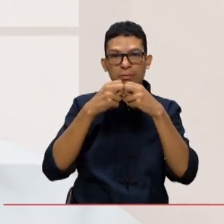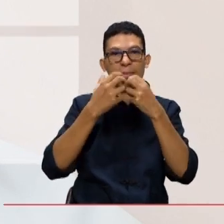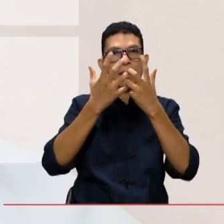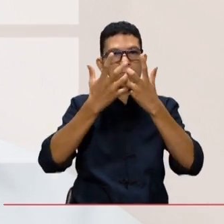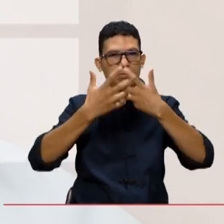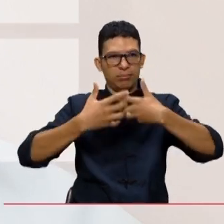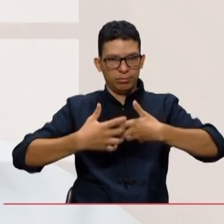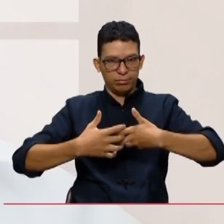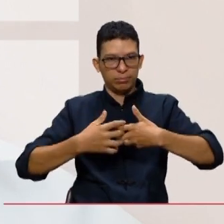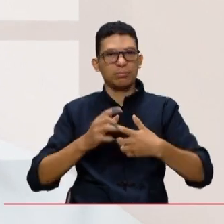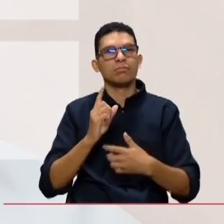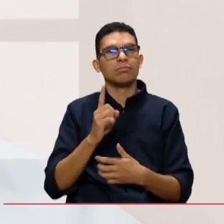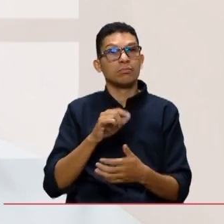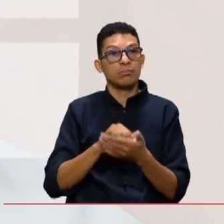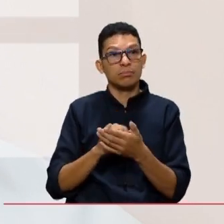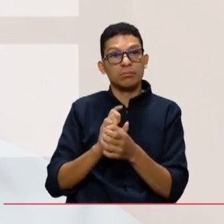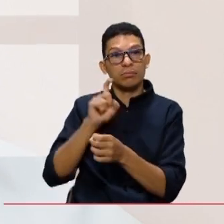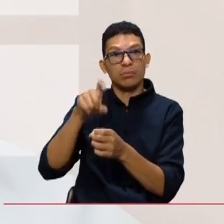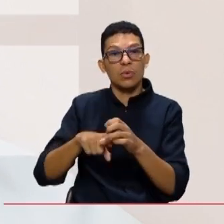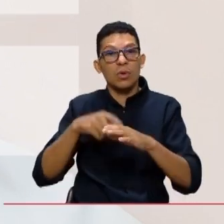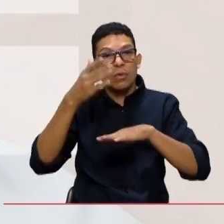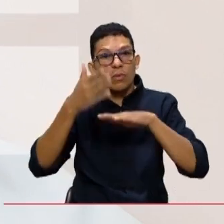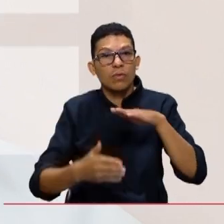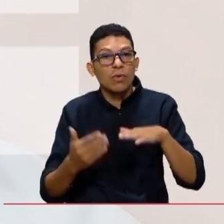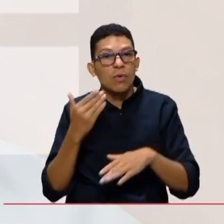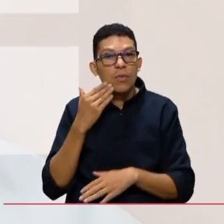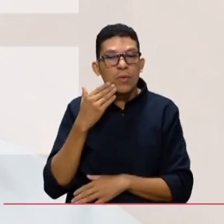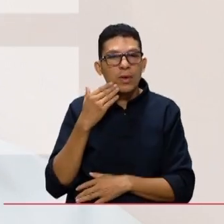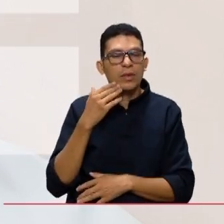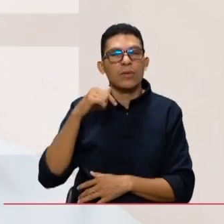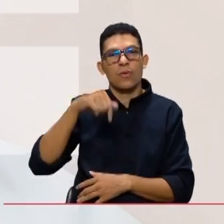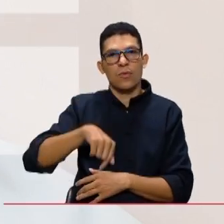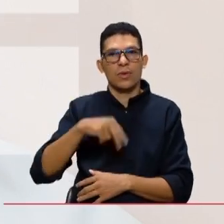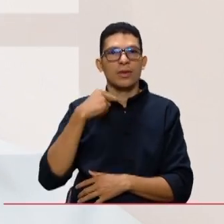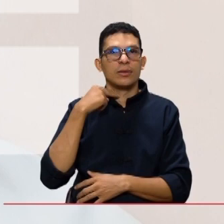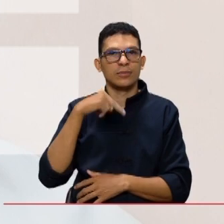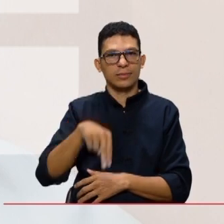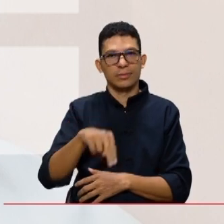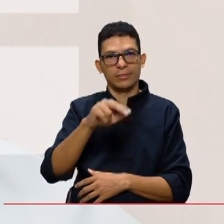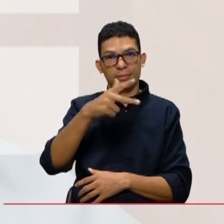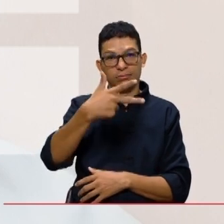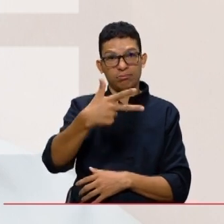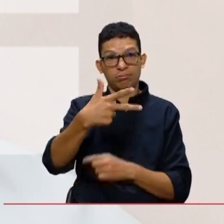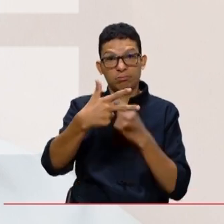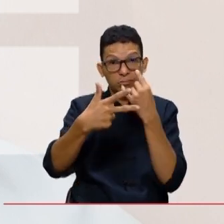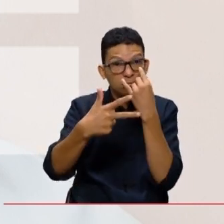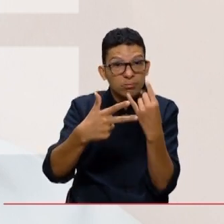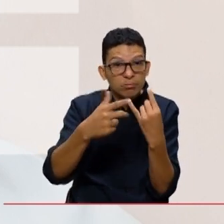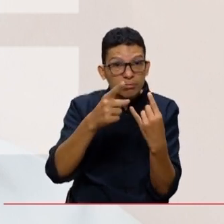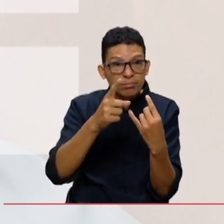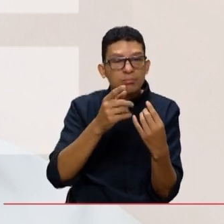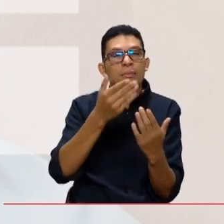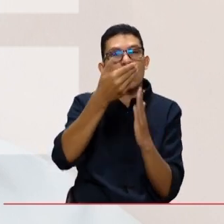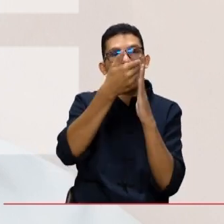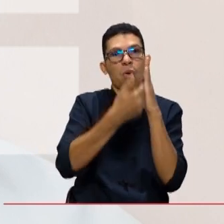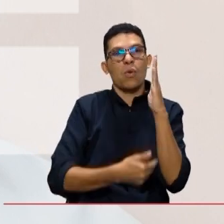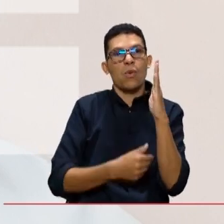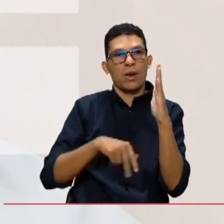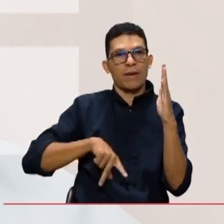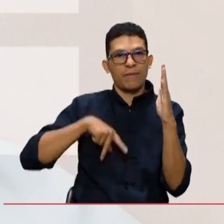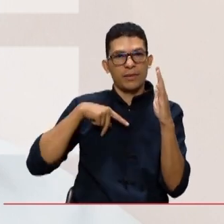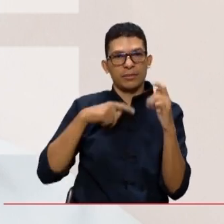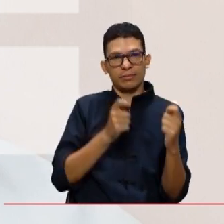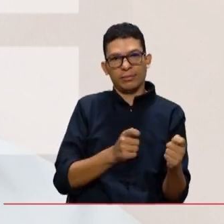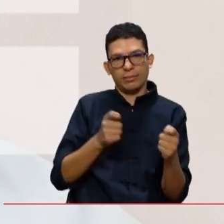industrial. El plazo para postularse vence hoy, 3 de noviembre, así que si usted está interesado, debe llevar su hoja de vida